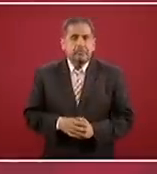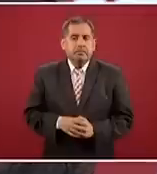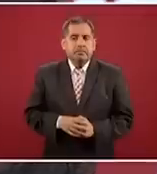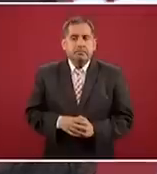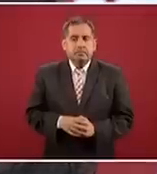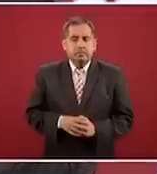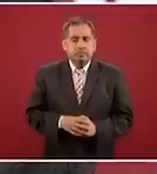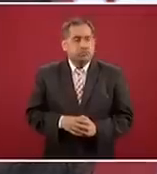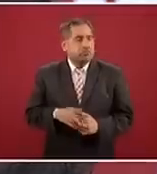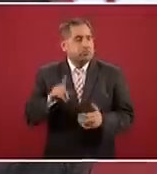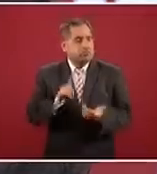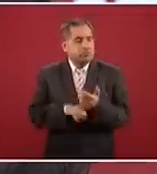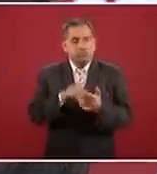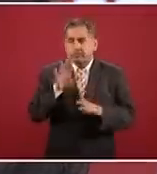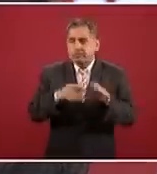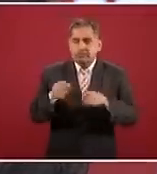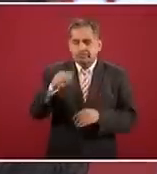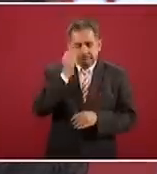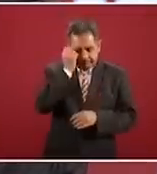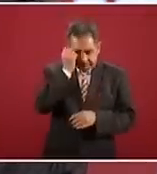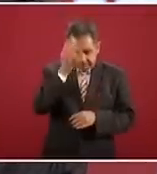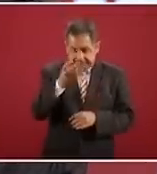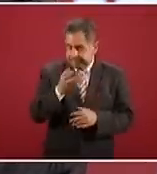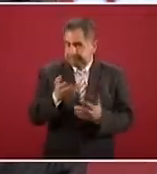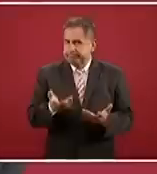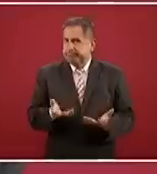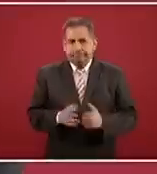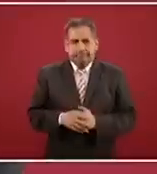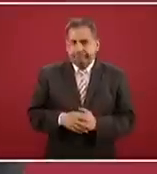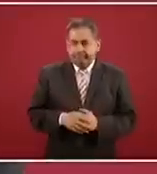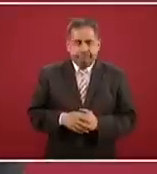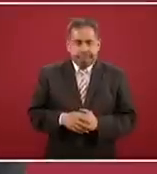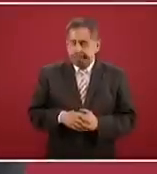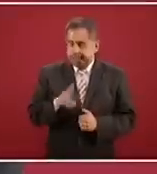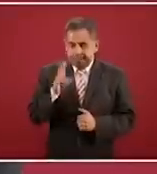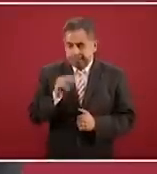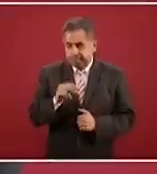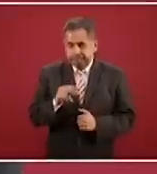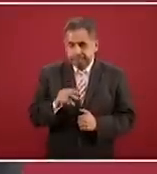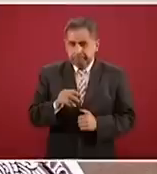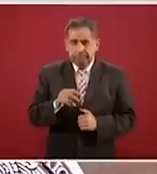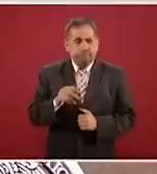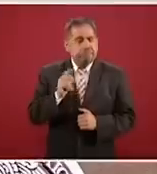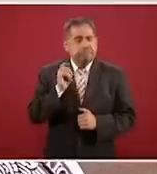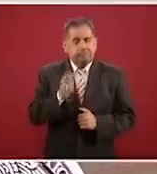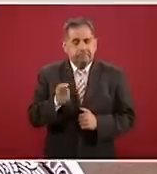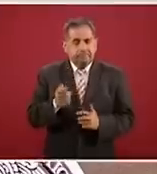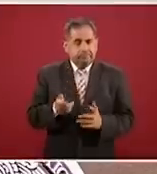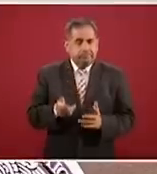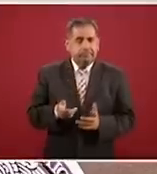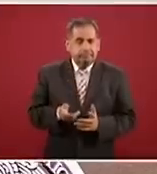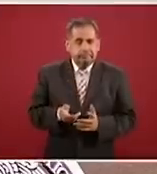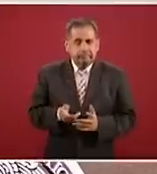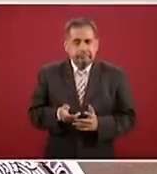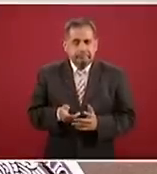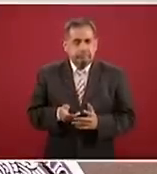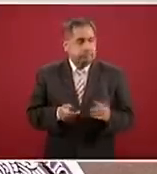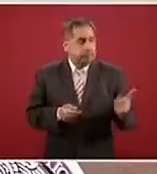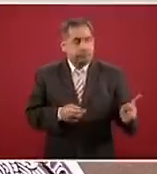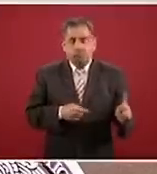se padece a veces de amnesia y no son capaces de